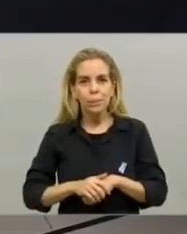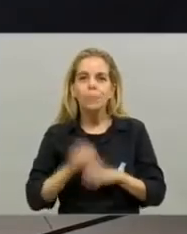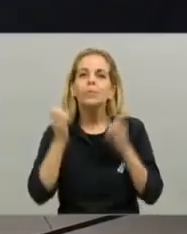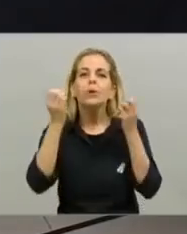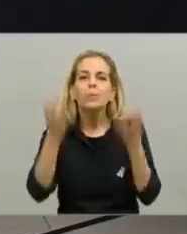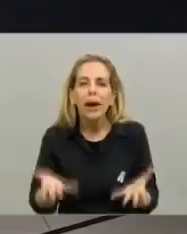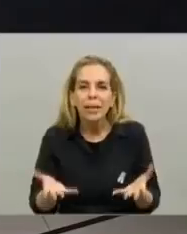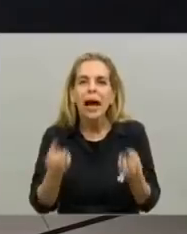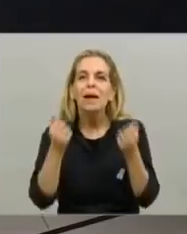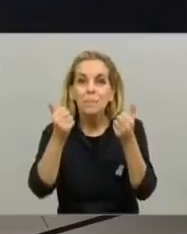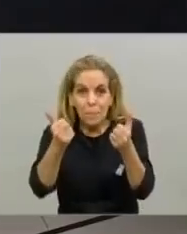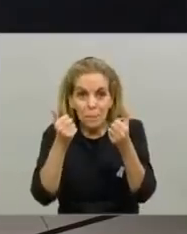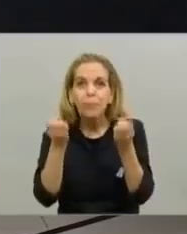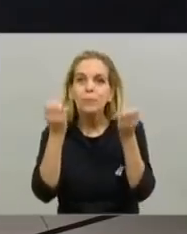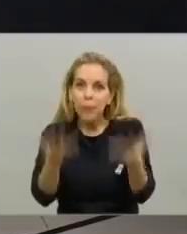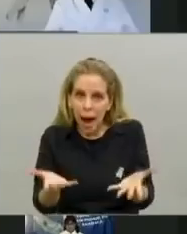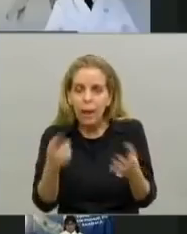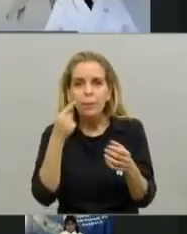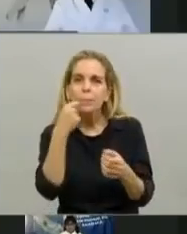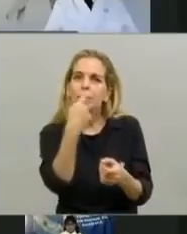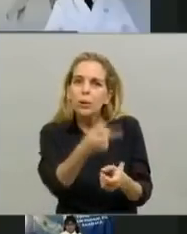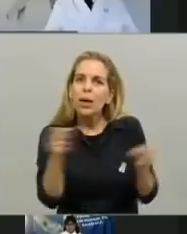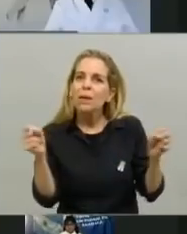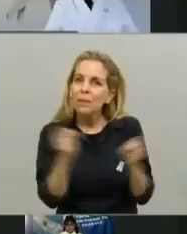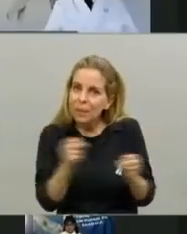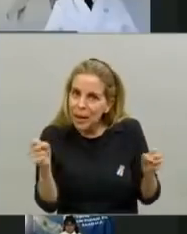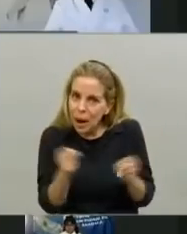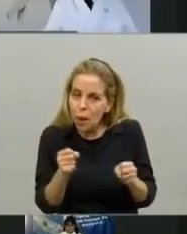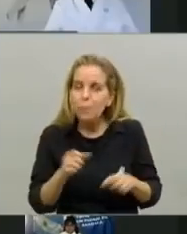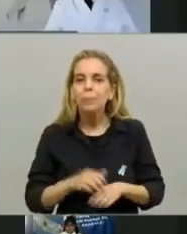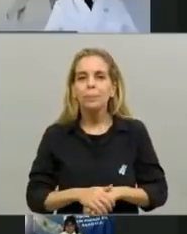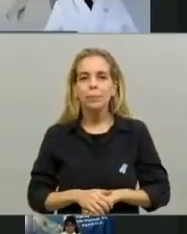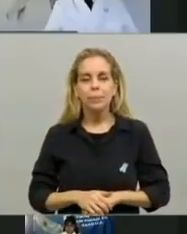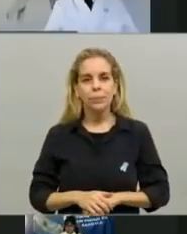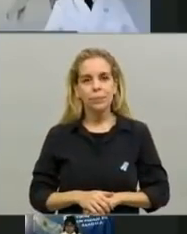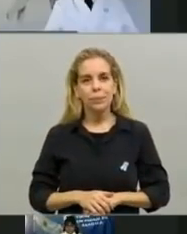¿Cómo están? ¿Bien? ¿Mucho frío allí?